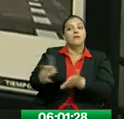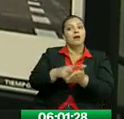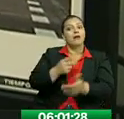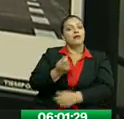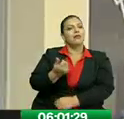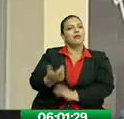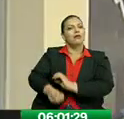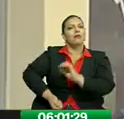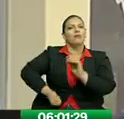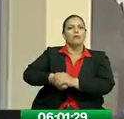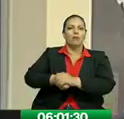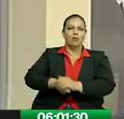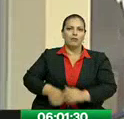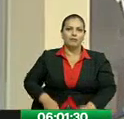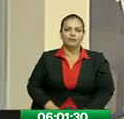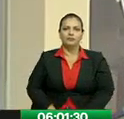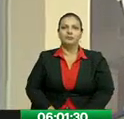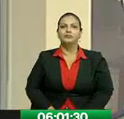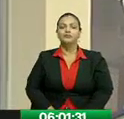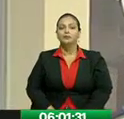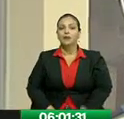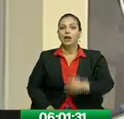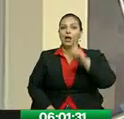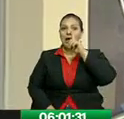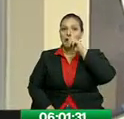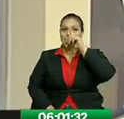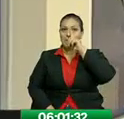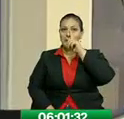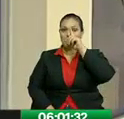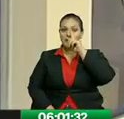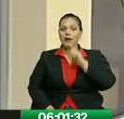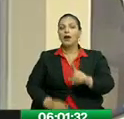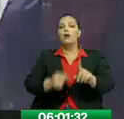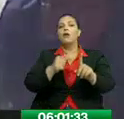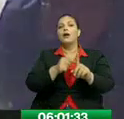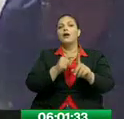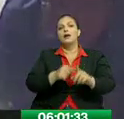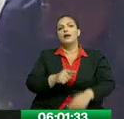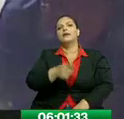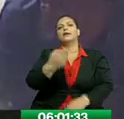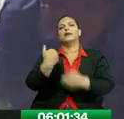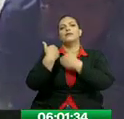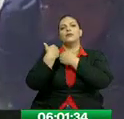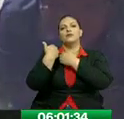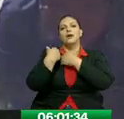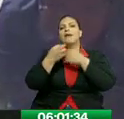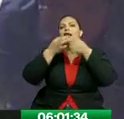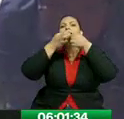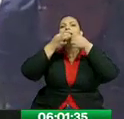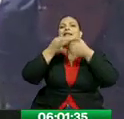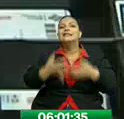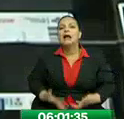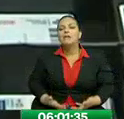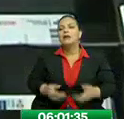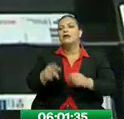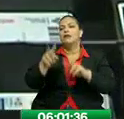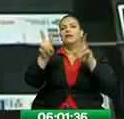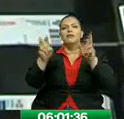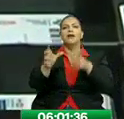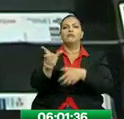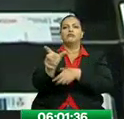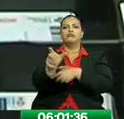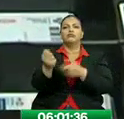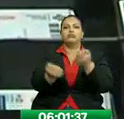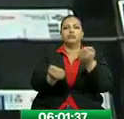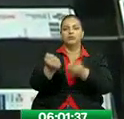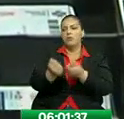aquí. Él se encontraba encargado de lo que era en el área de examen teórico y a su vez también iba a las oficinas